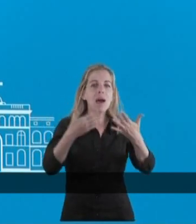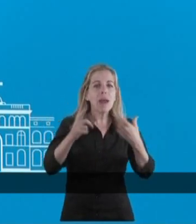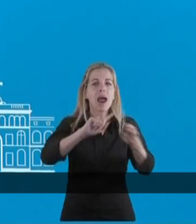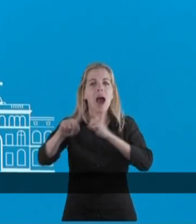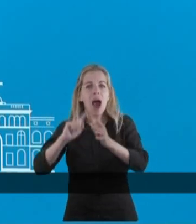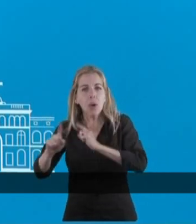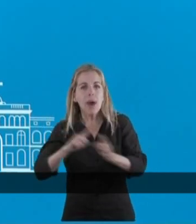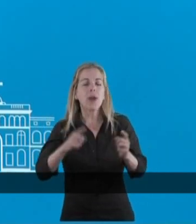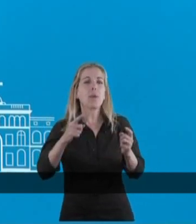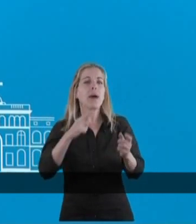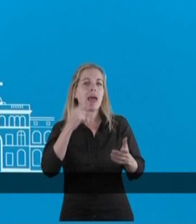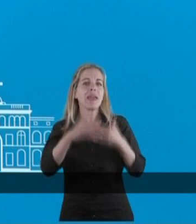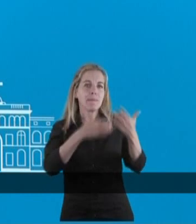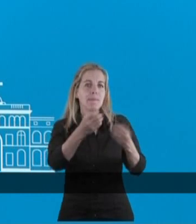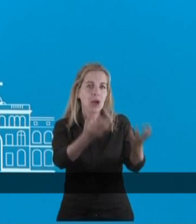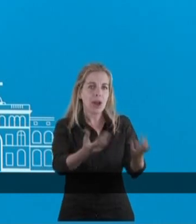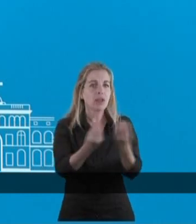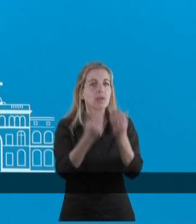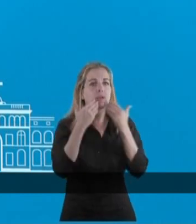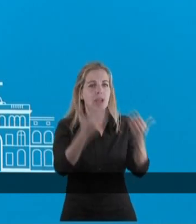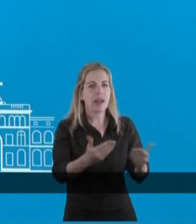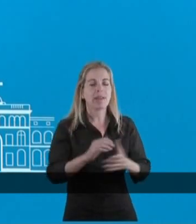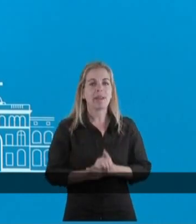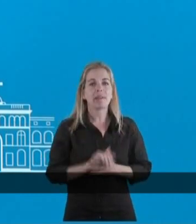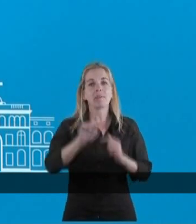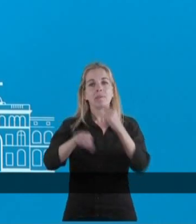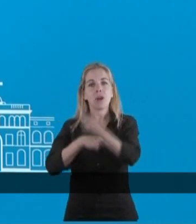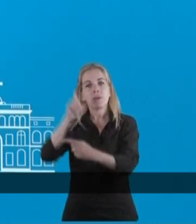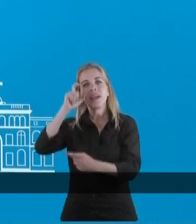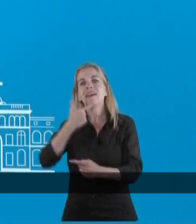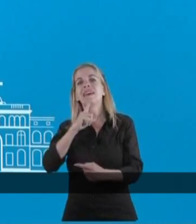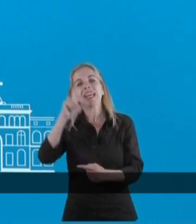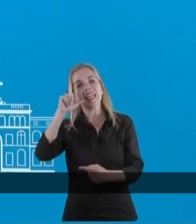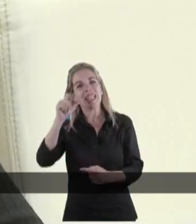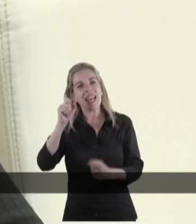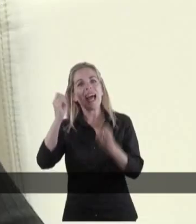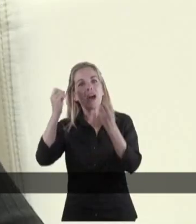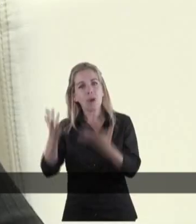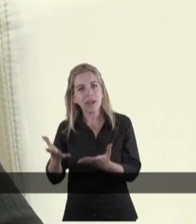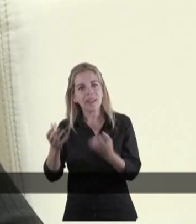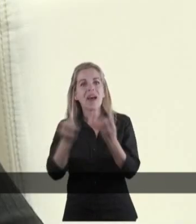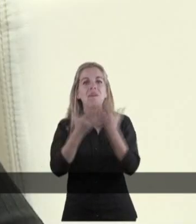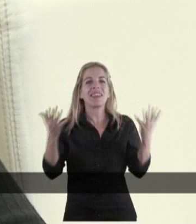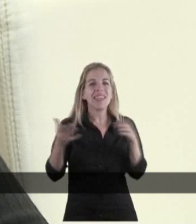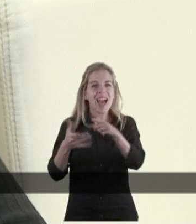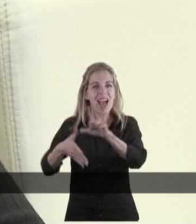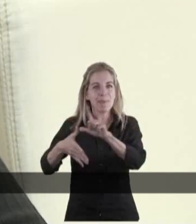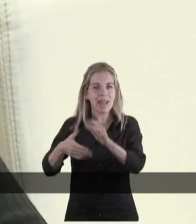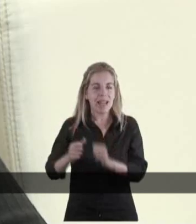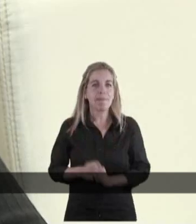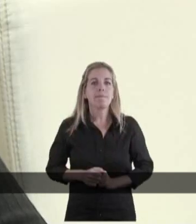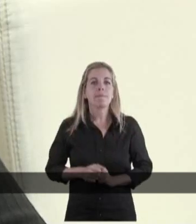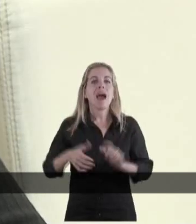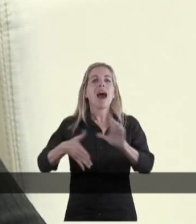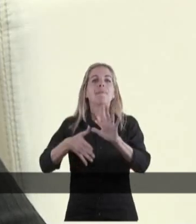podamos tender al bien común. Muchas gracias, Nicolás. Estela Garnica. Estela, buen día. ¿Cómo estás? Gabriela, América 24. Sí,